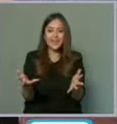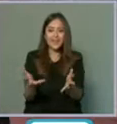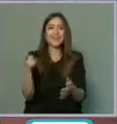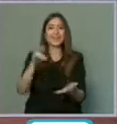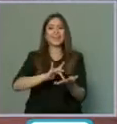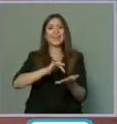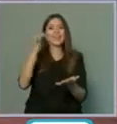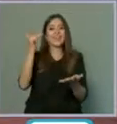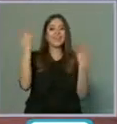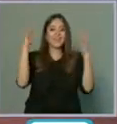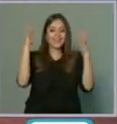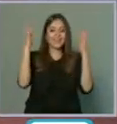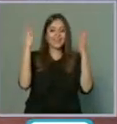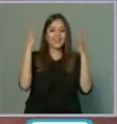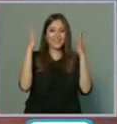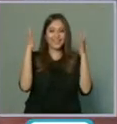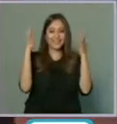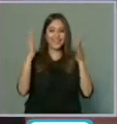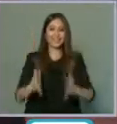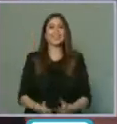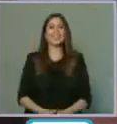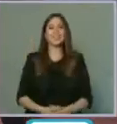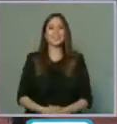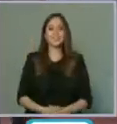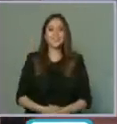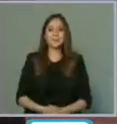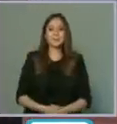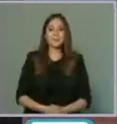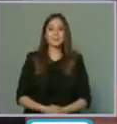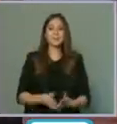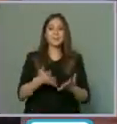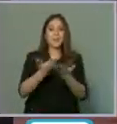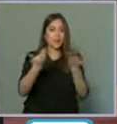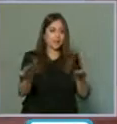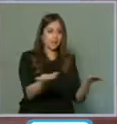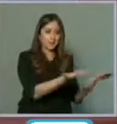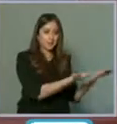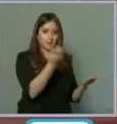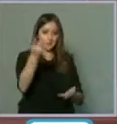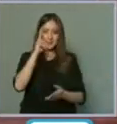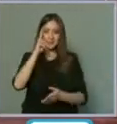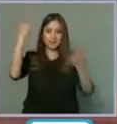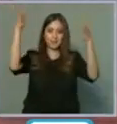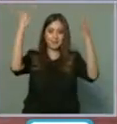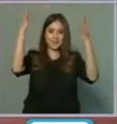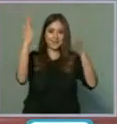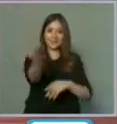gracias. ¡Bravo! Muy bien. Ok, ahora por favor disfrutan ¡Claro de que sí! frente. ¡Adelante! ¡Fuerte el aplauso para el